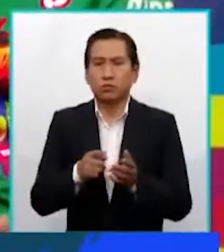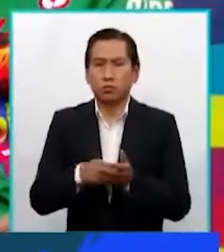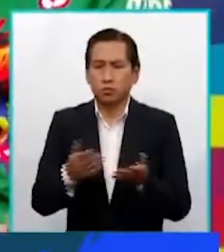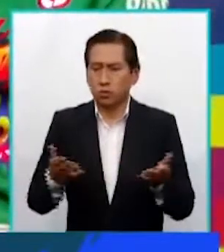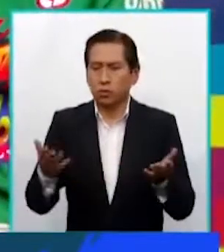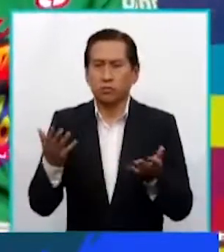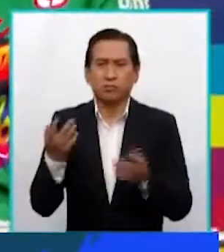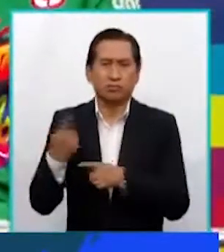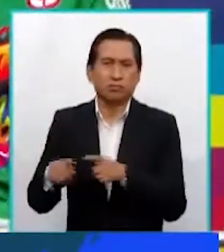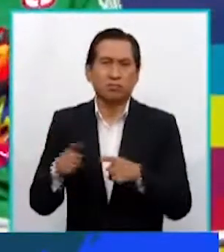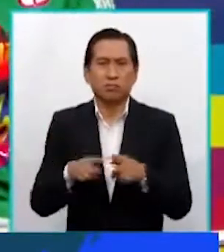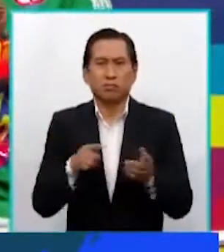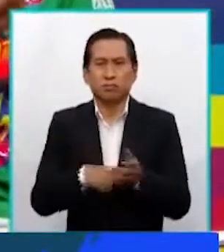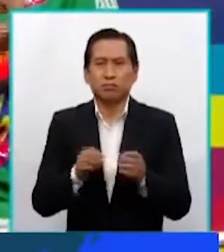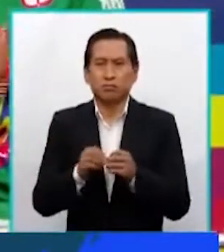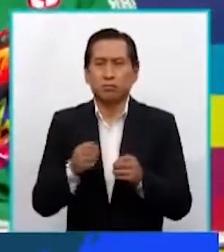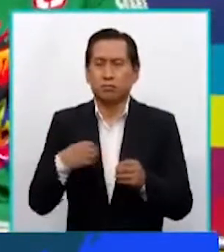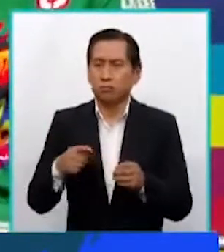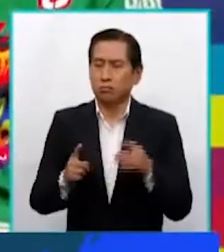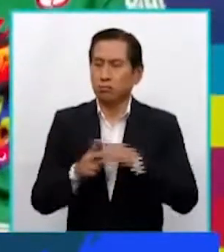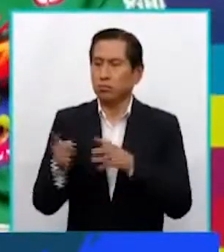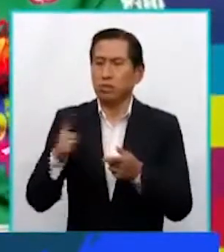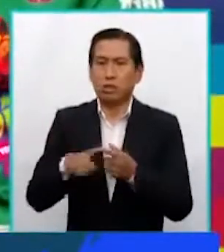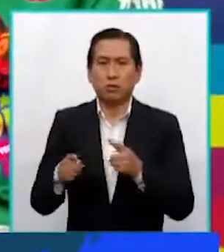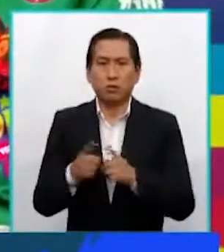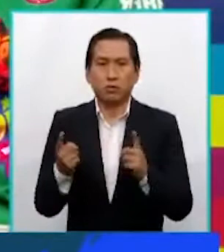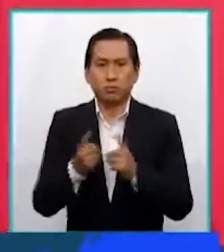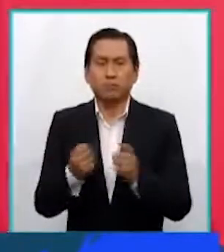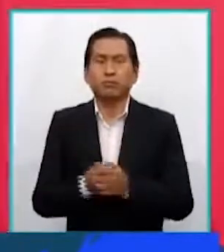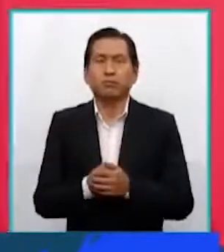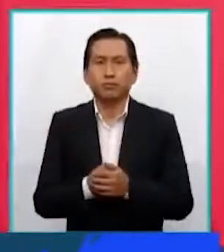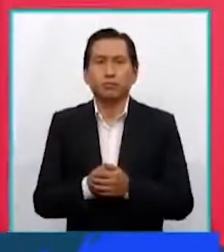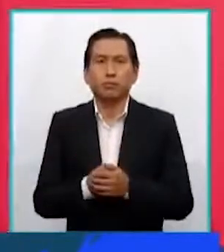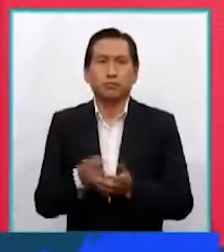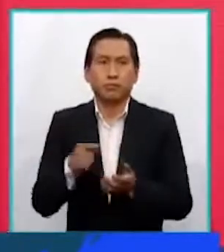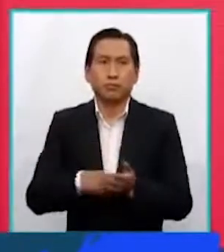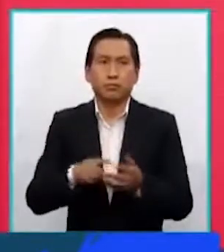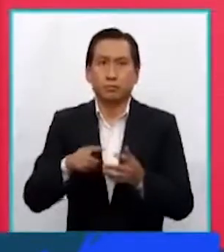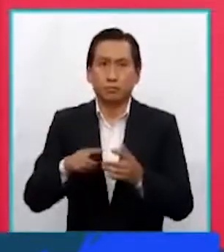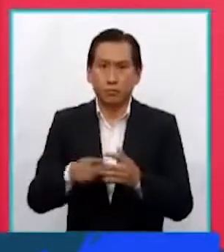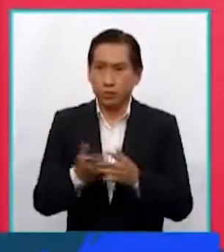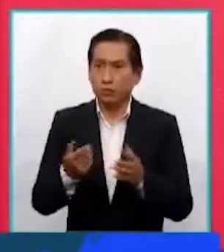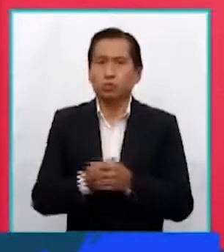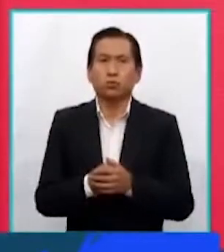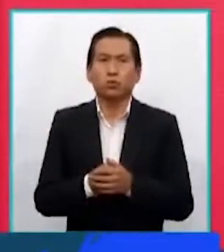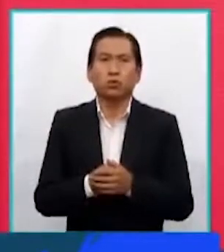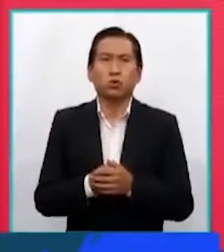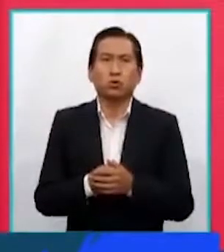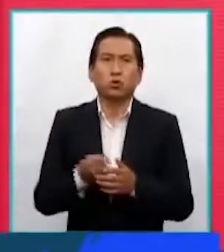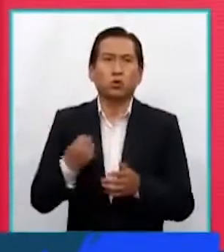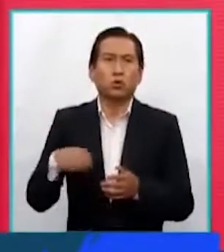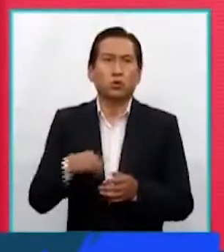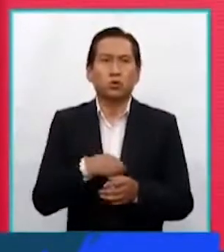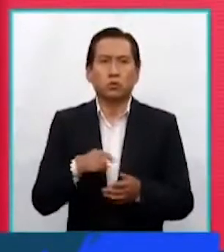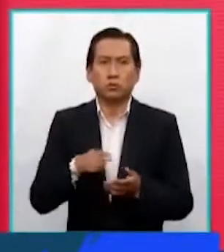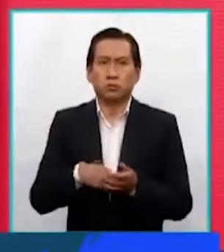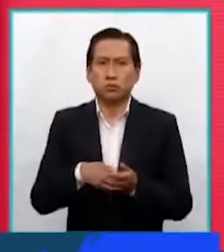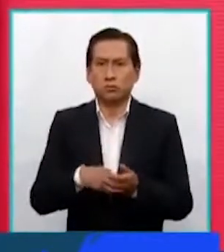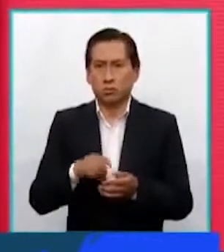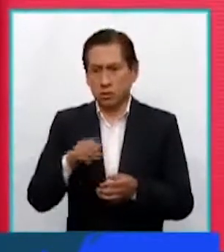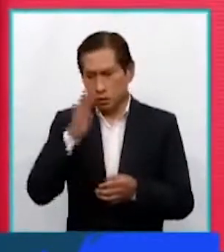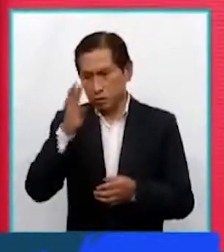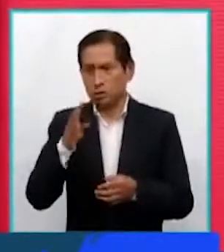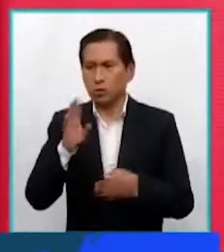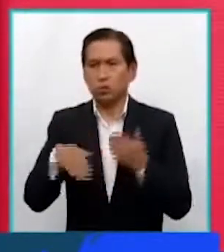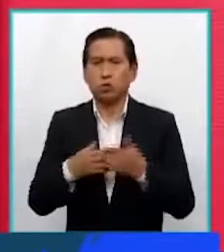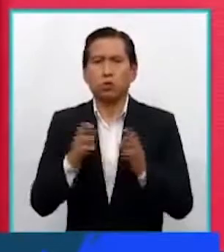del destino congeniamos con un mismo amigo. Y empezamos así a intentar todo lo que era la